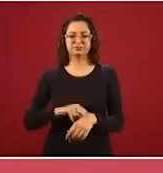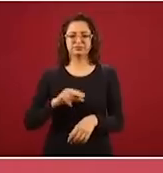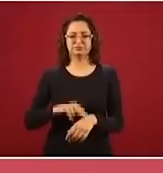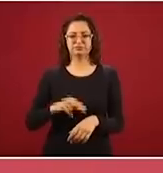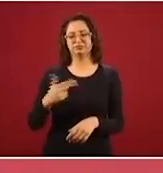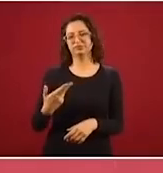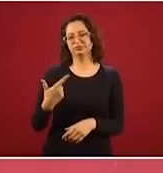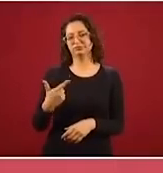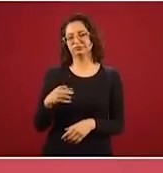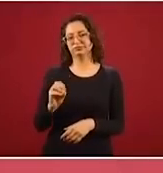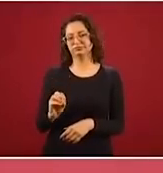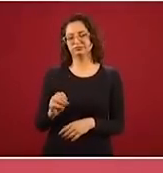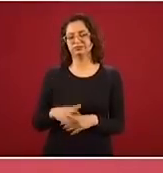Hugo,